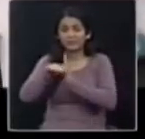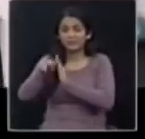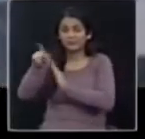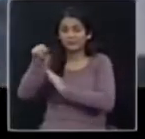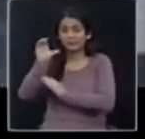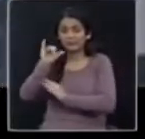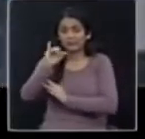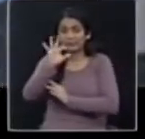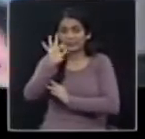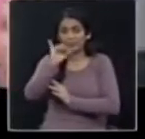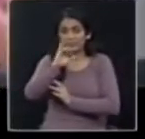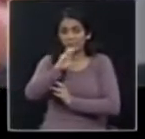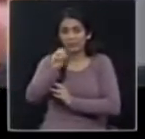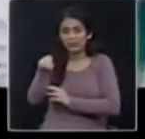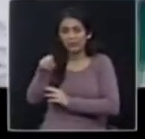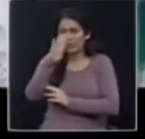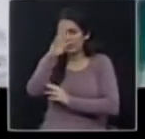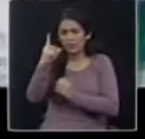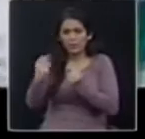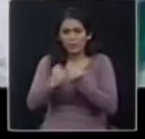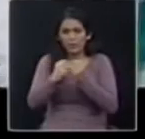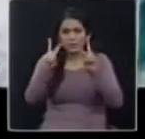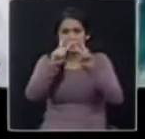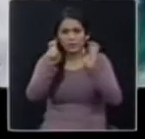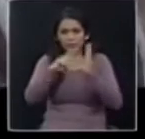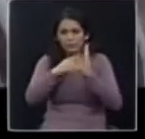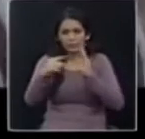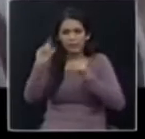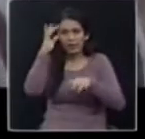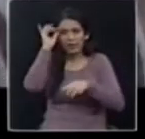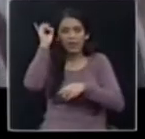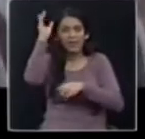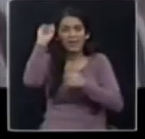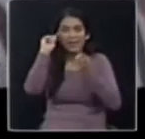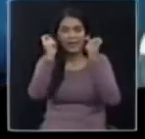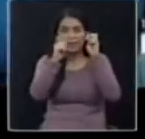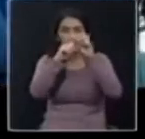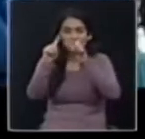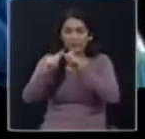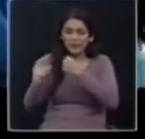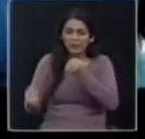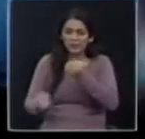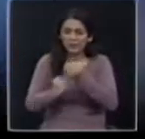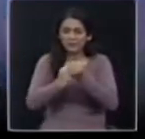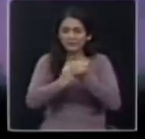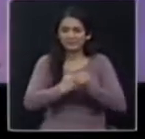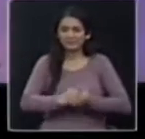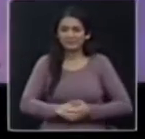encuentra liderando todos los temas de innovación. De esta forma, apoya esta jornada.